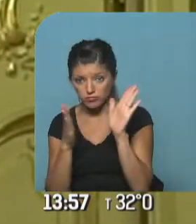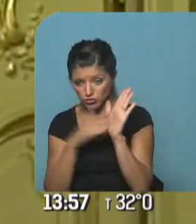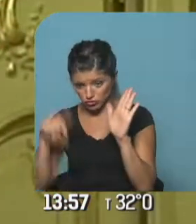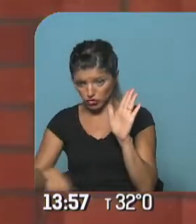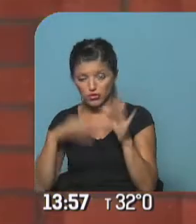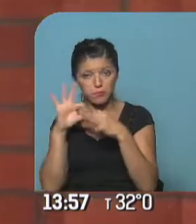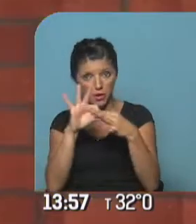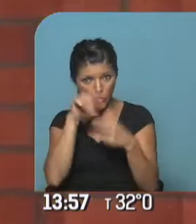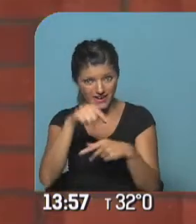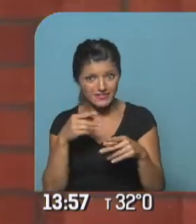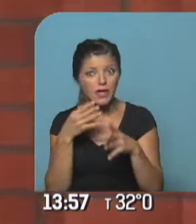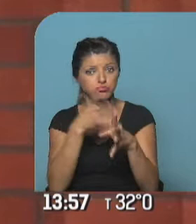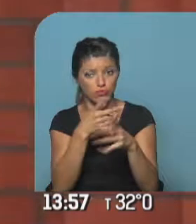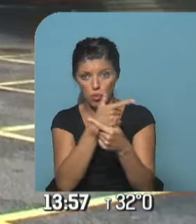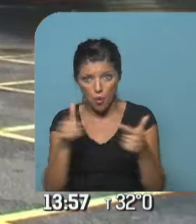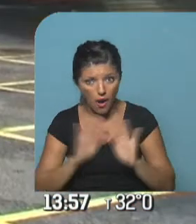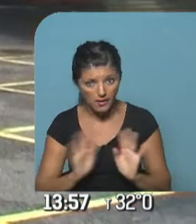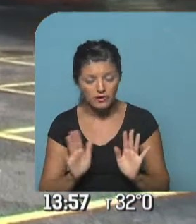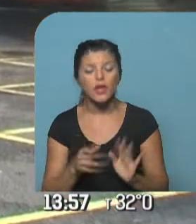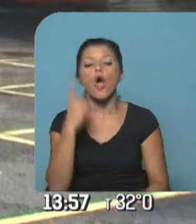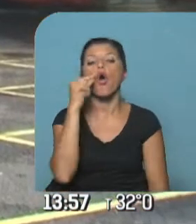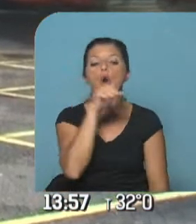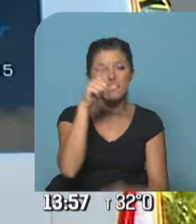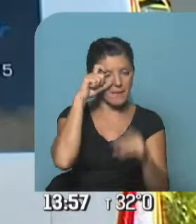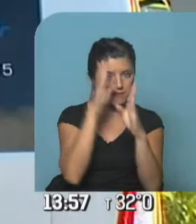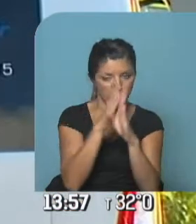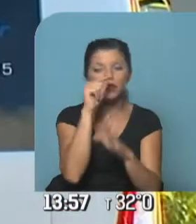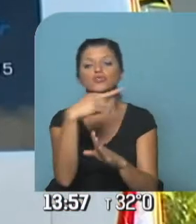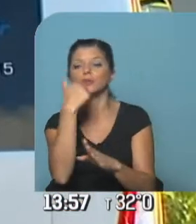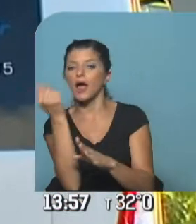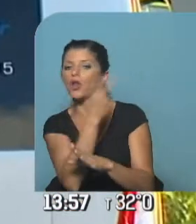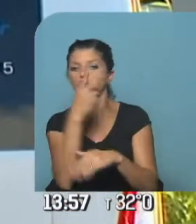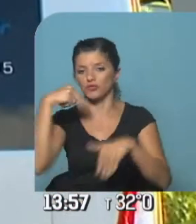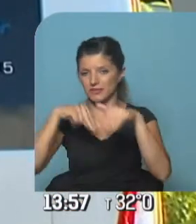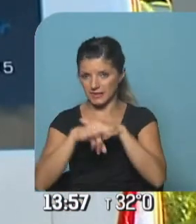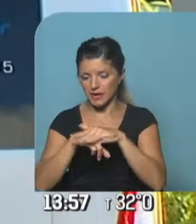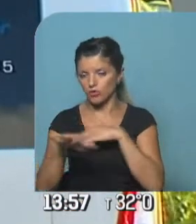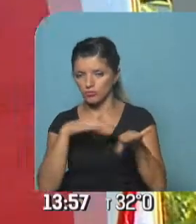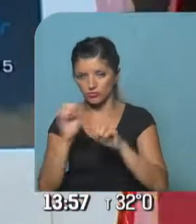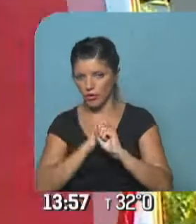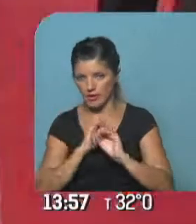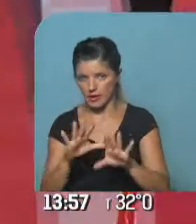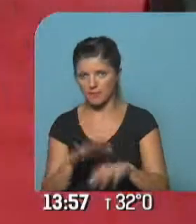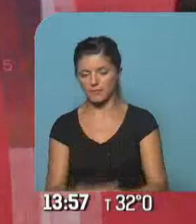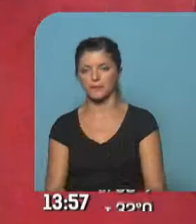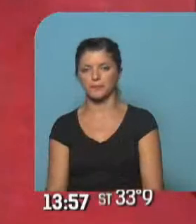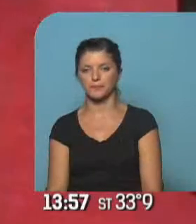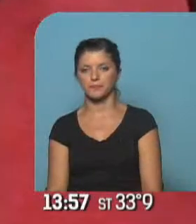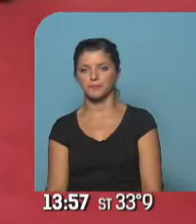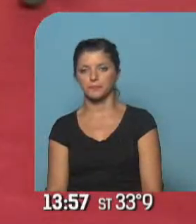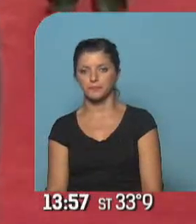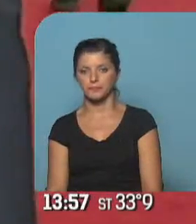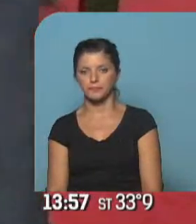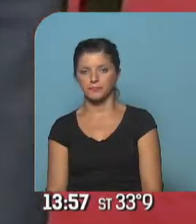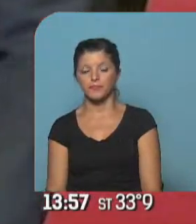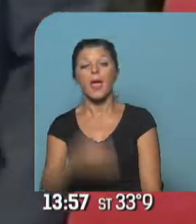el ataque. Tanto Skripal como su hija permanecen internados en grave estado. Kim